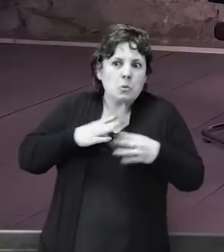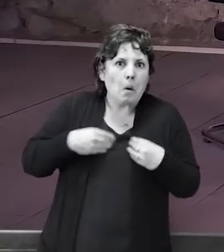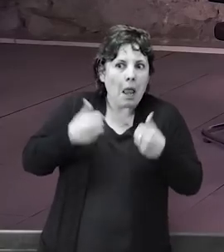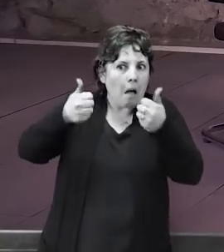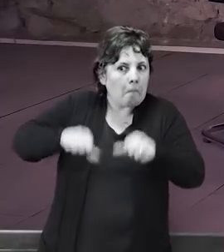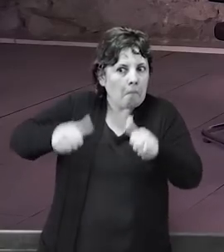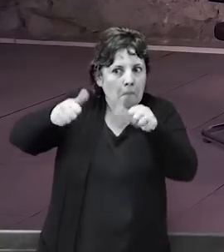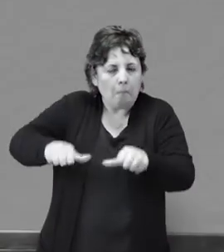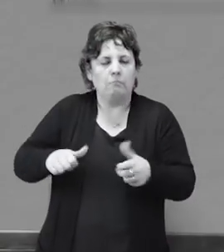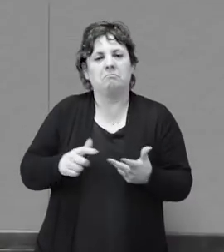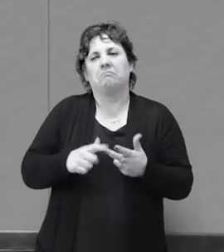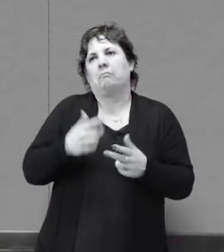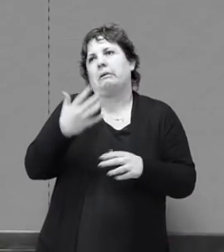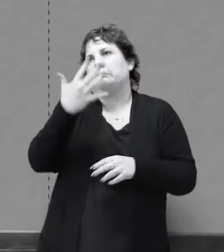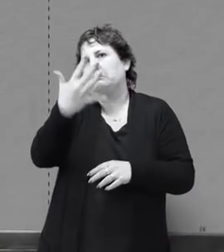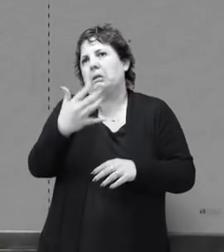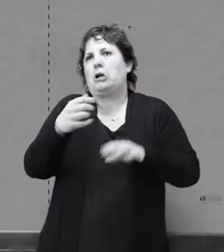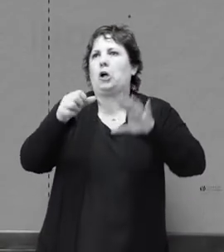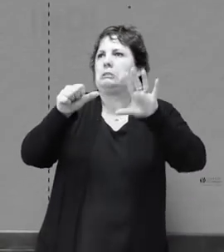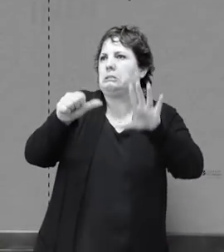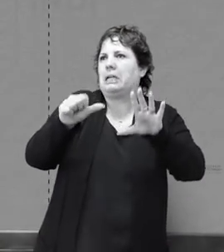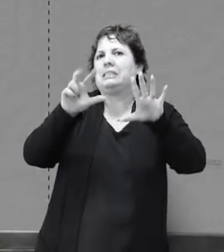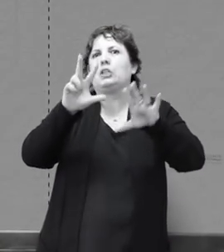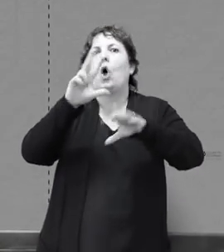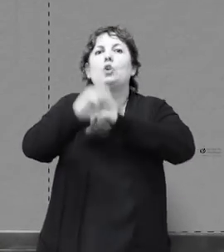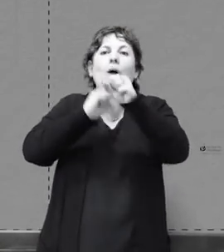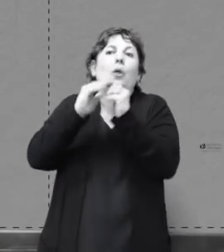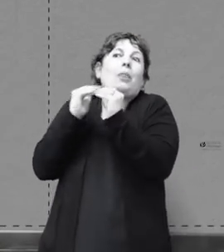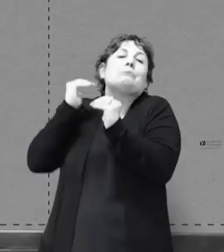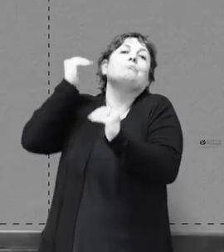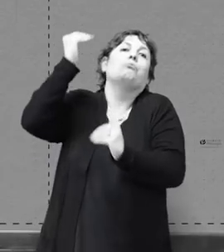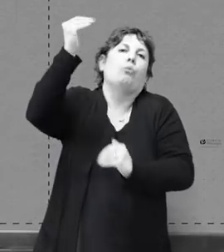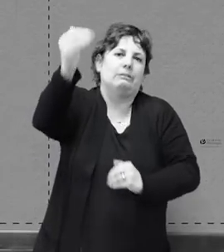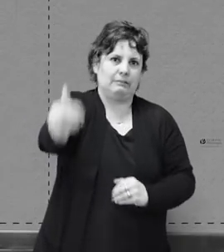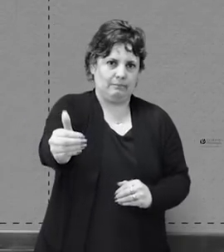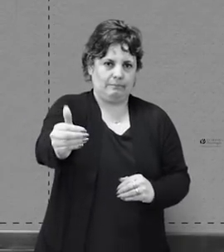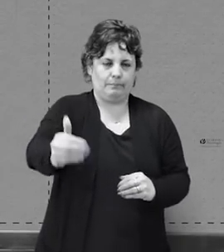escolar 5, 6, 7, 8 años después.